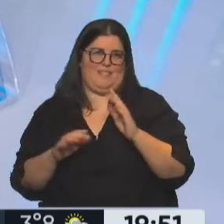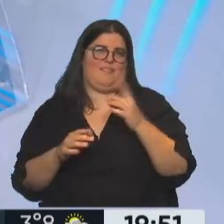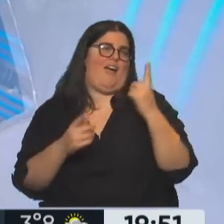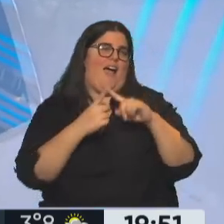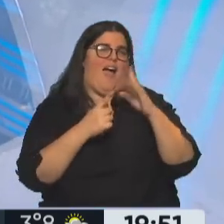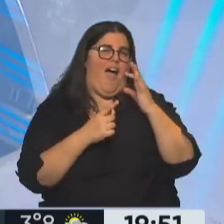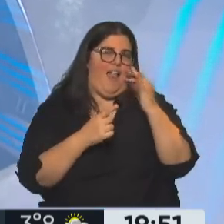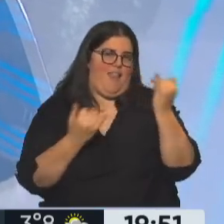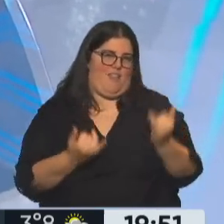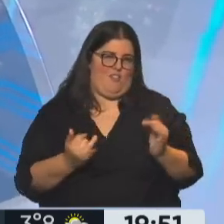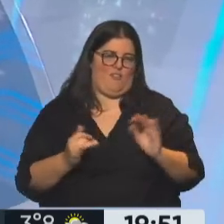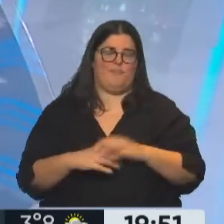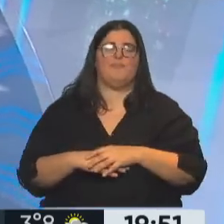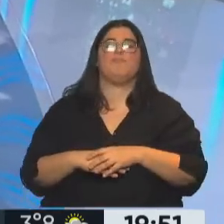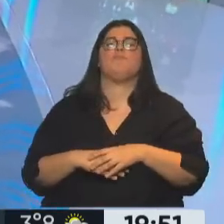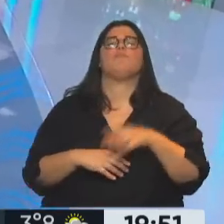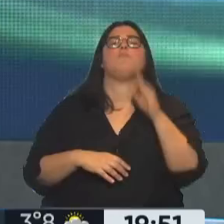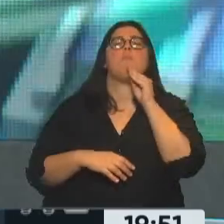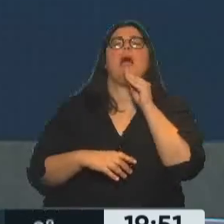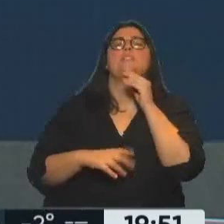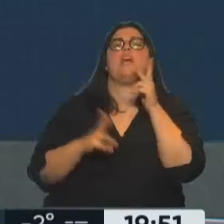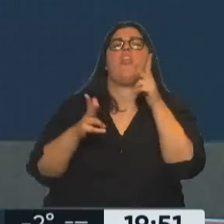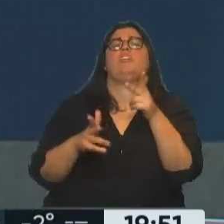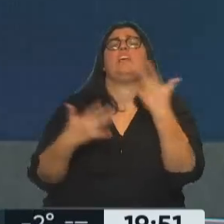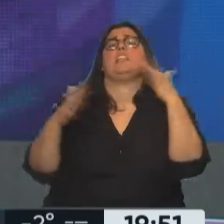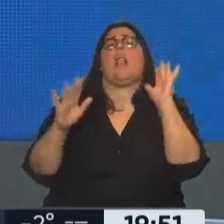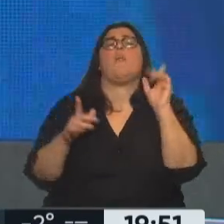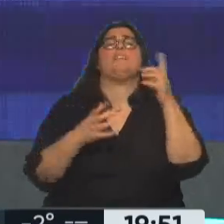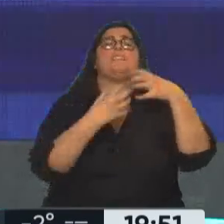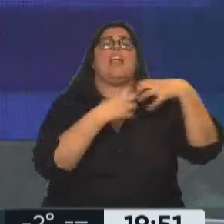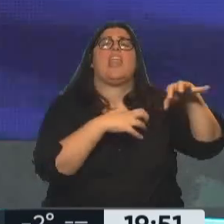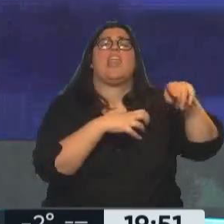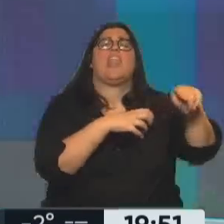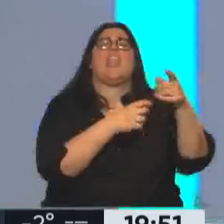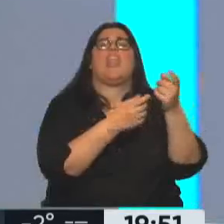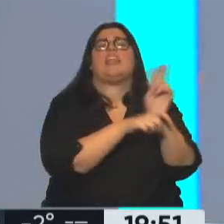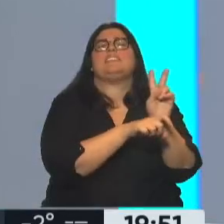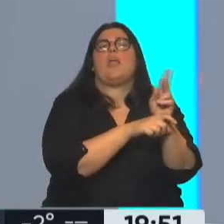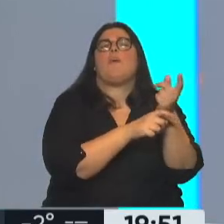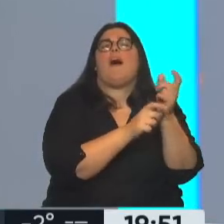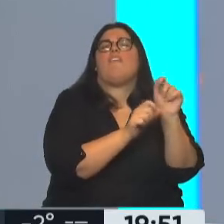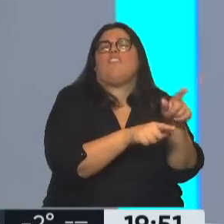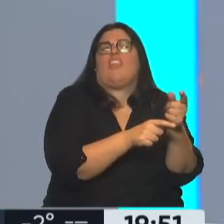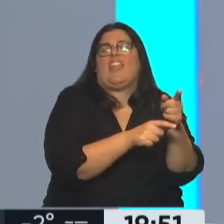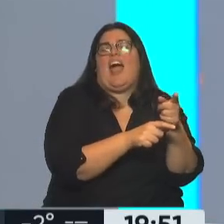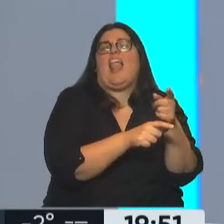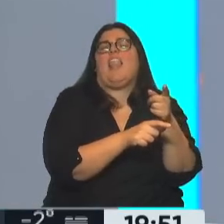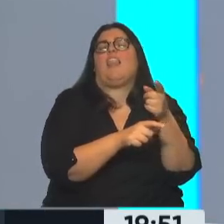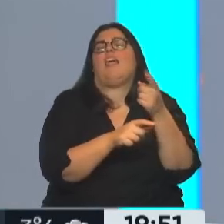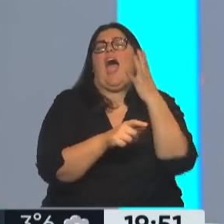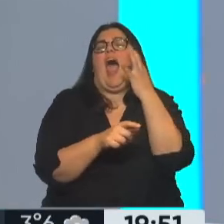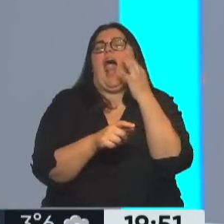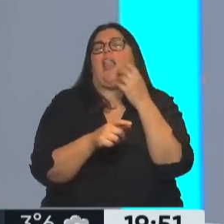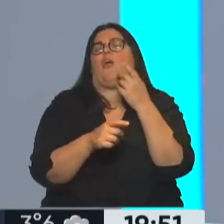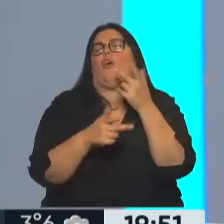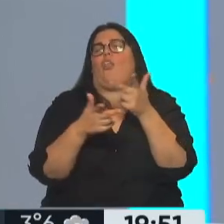Bueno, a ver, dice, a lo mejor hablaron con alguien de la Reserva Federal. Sí, no hablaron. Lo dice probablemente porque sabe que no hablaron. Sí, es irónico.